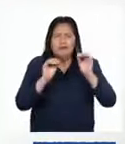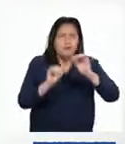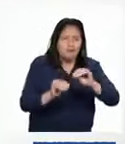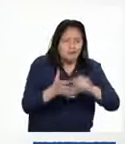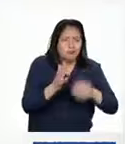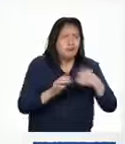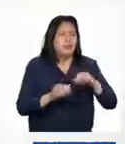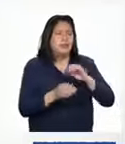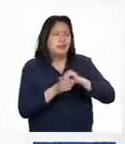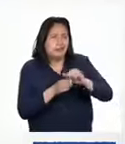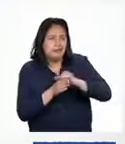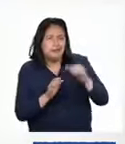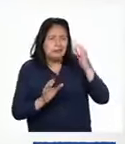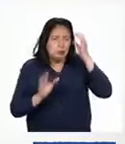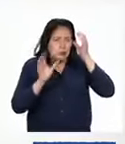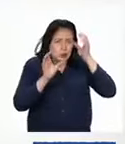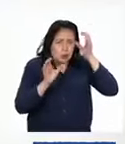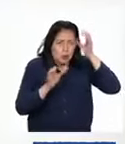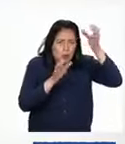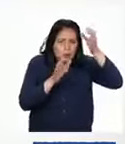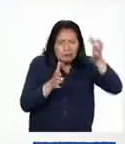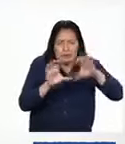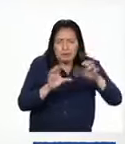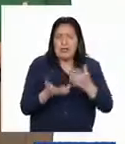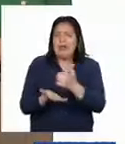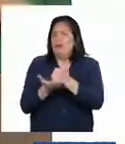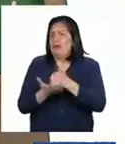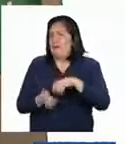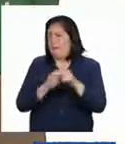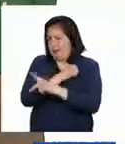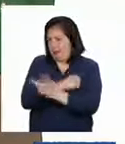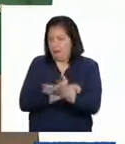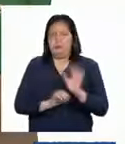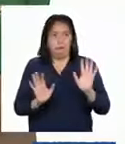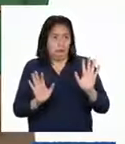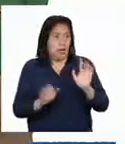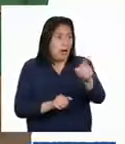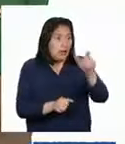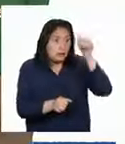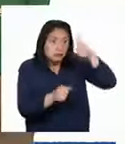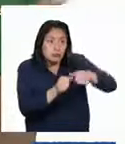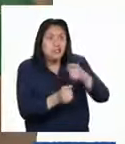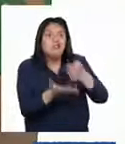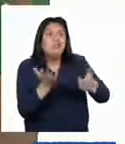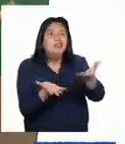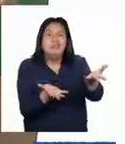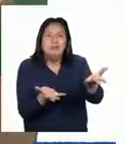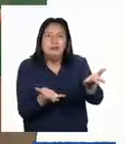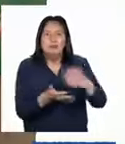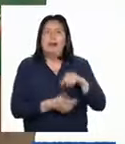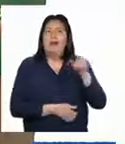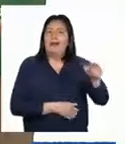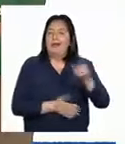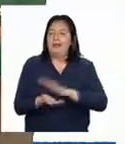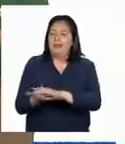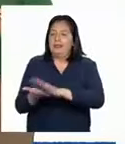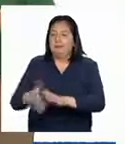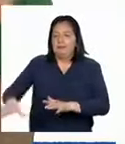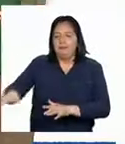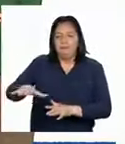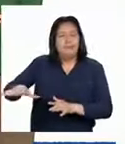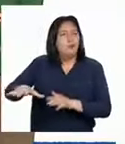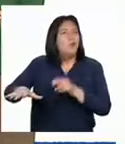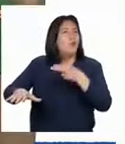conocimientos científicos y así ayuden a nuestro país. ¿Recuerdan qué hizo Marino? Él limpió el humedal